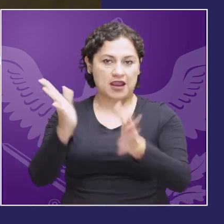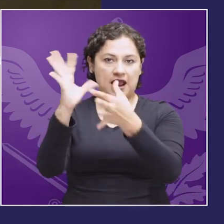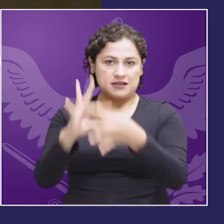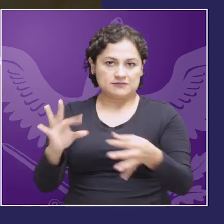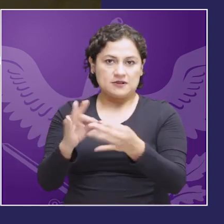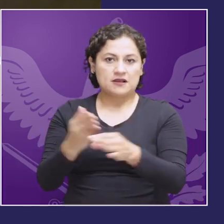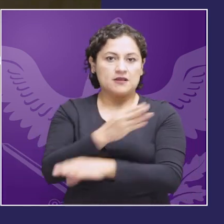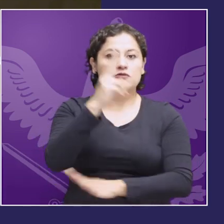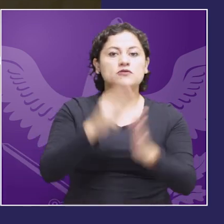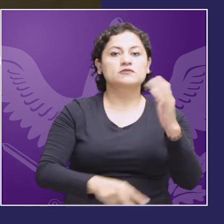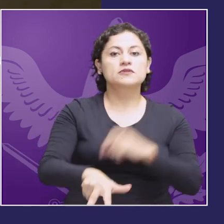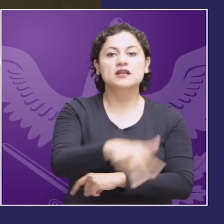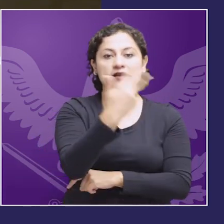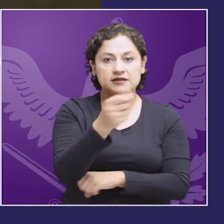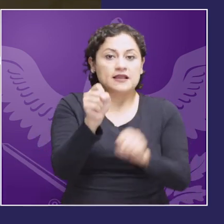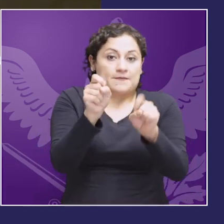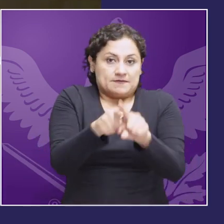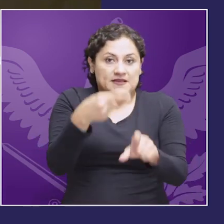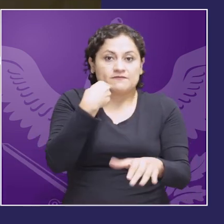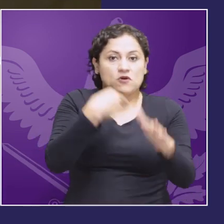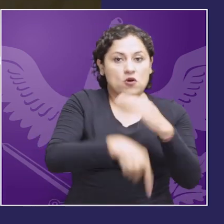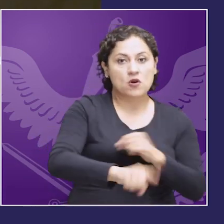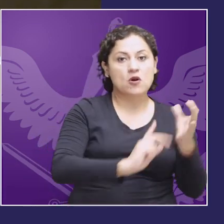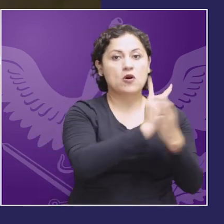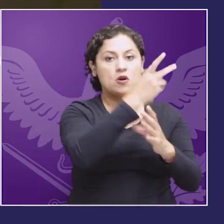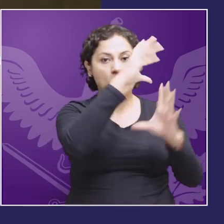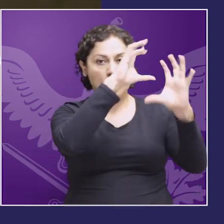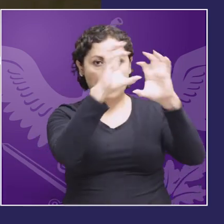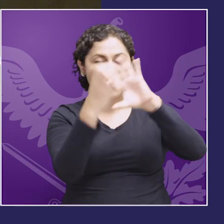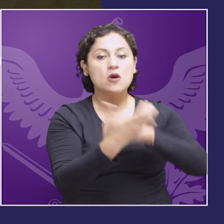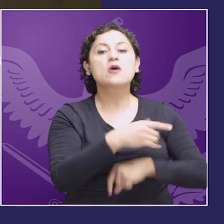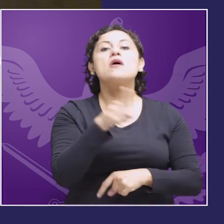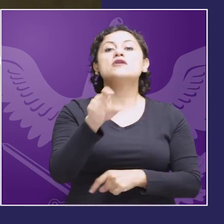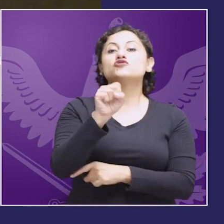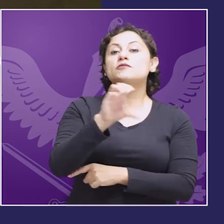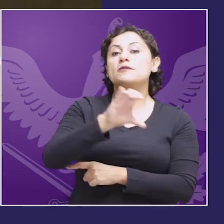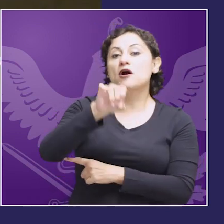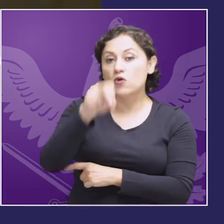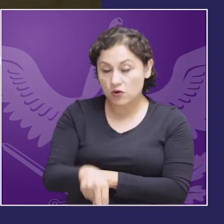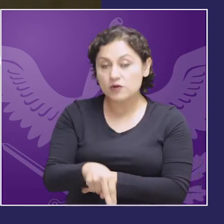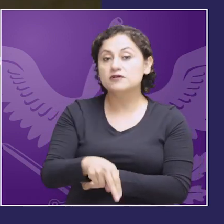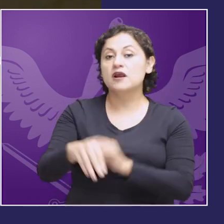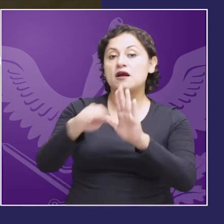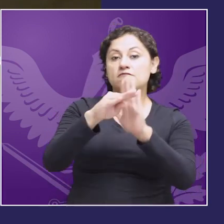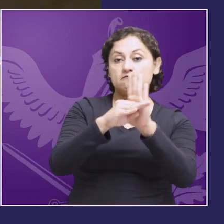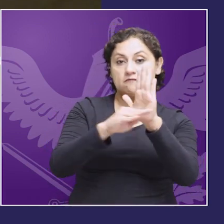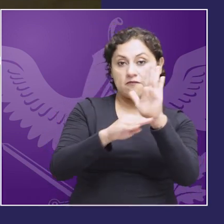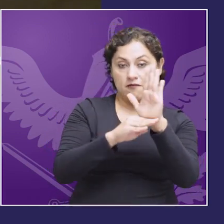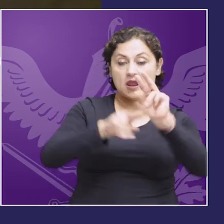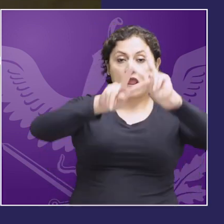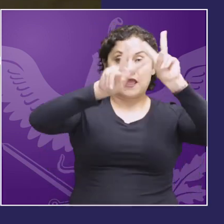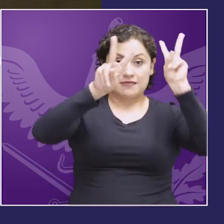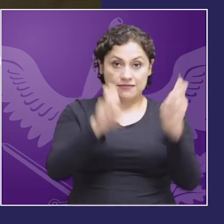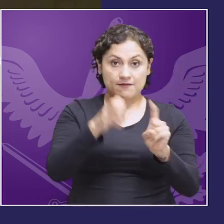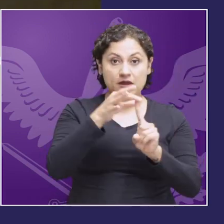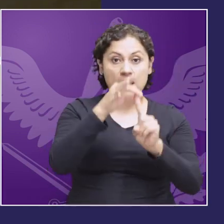ya comentaba la ministra Andrea Muñoz que en 2013, y también derivado de la sentencia del campo algodonero, la